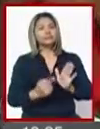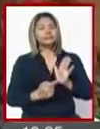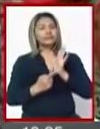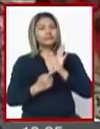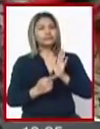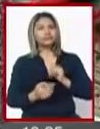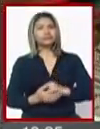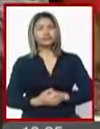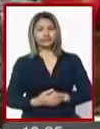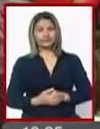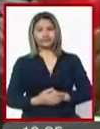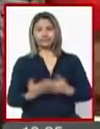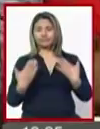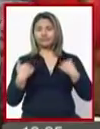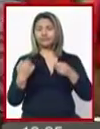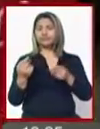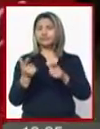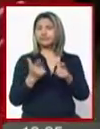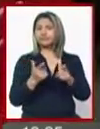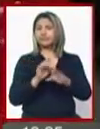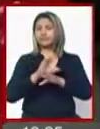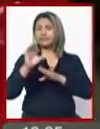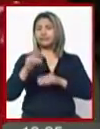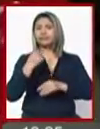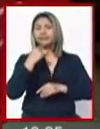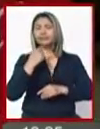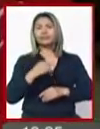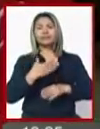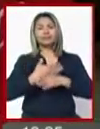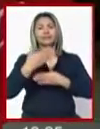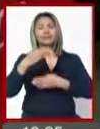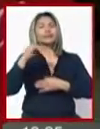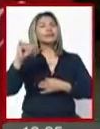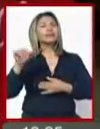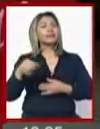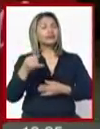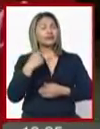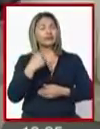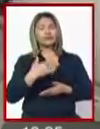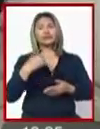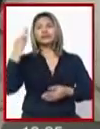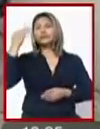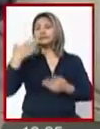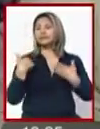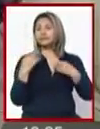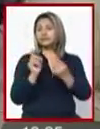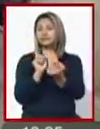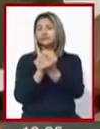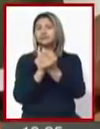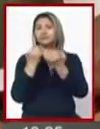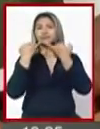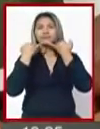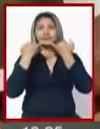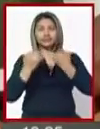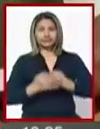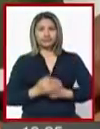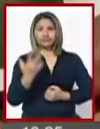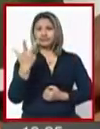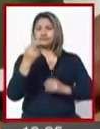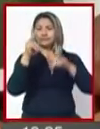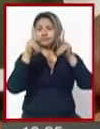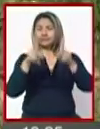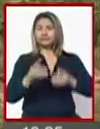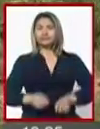mostrado, están armados totalmente. Se conoce que este próximo jueves la Fiscalía tomará declaración informativa a